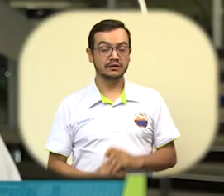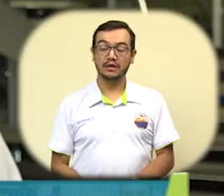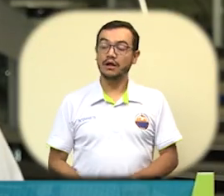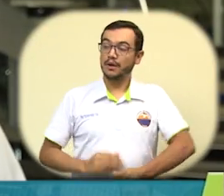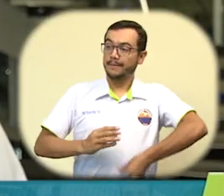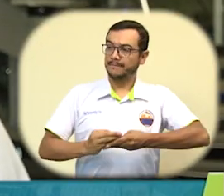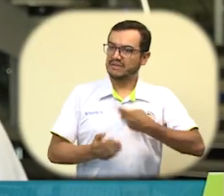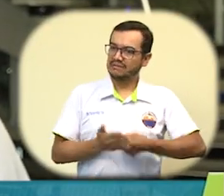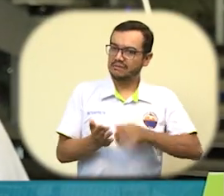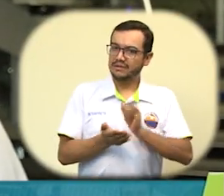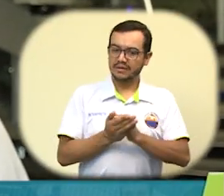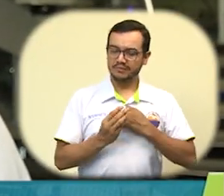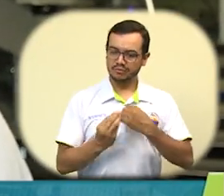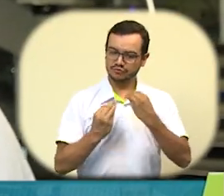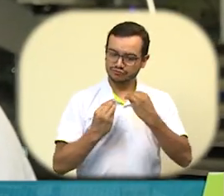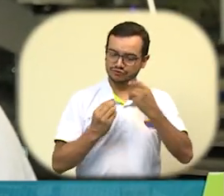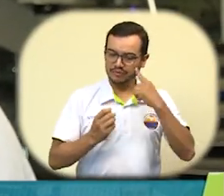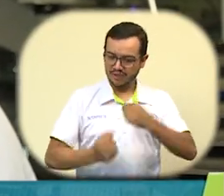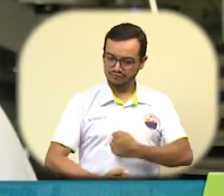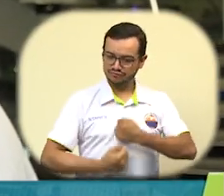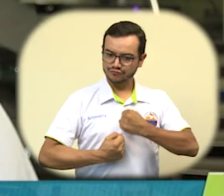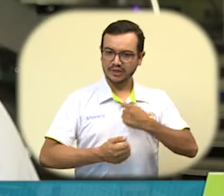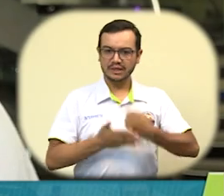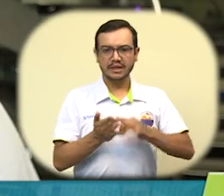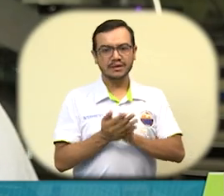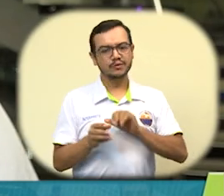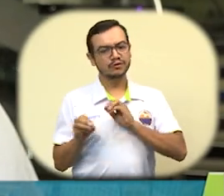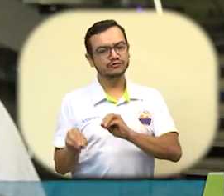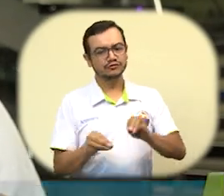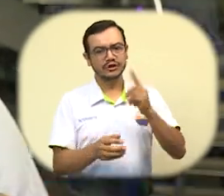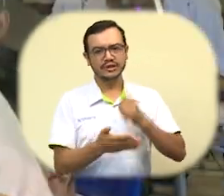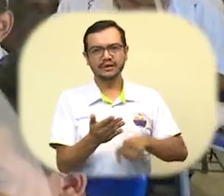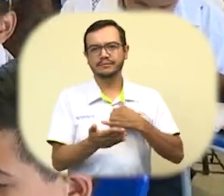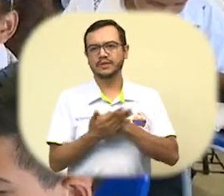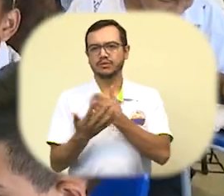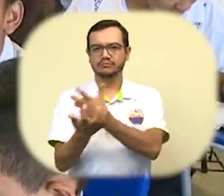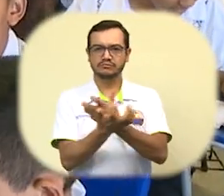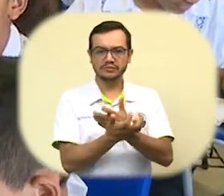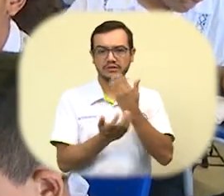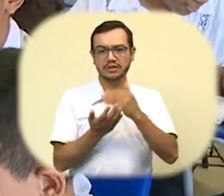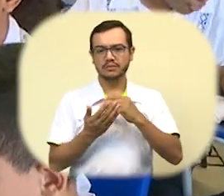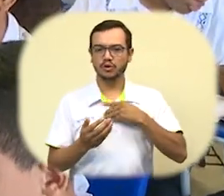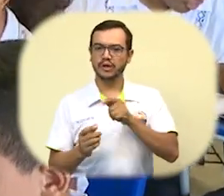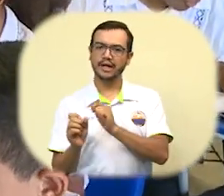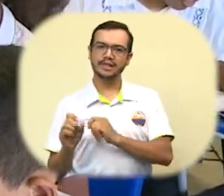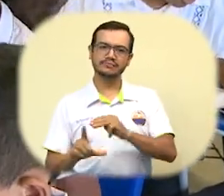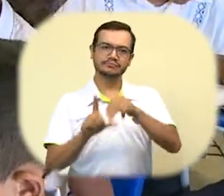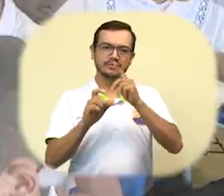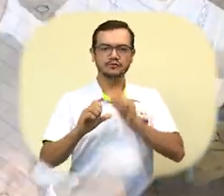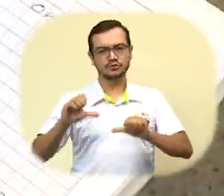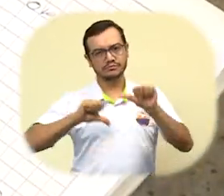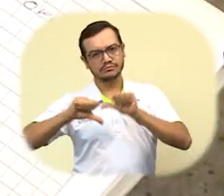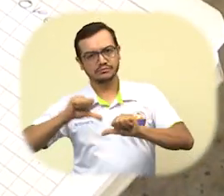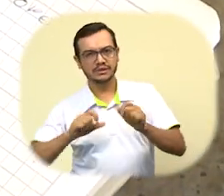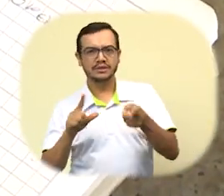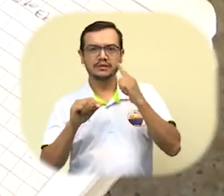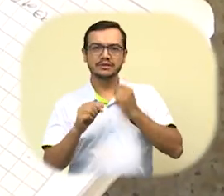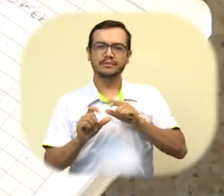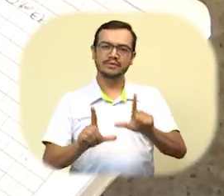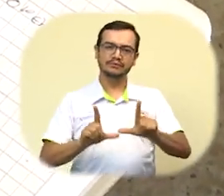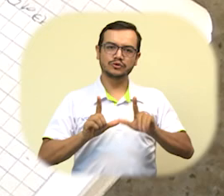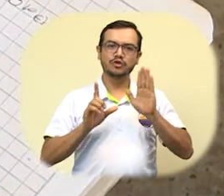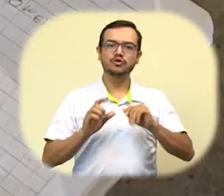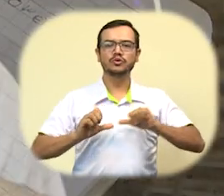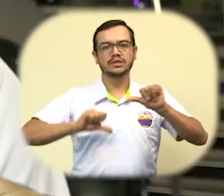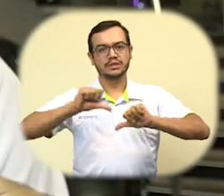dar la fortaleza suficiente para avanzar en programas de formación complementarios en ciencias básicas, en el caso de la licenciatura en química, del pregrado en química, pero también en el